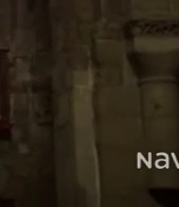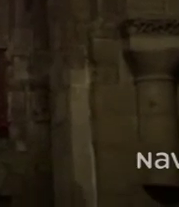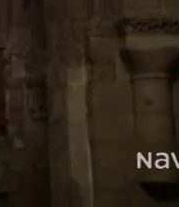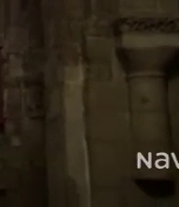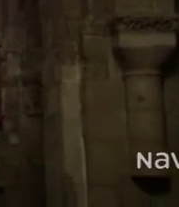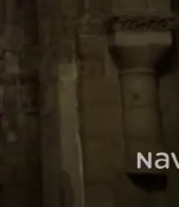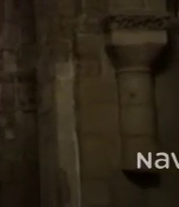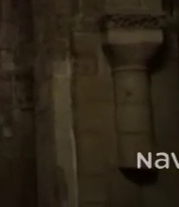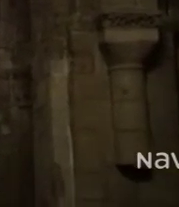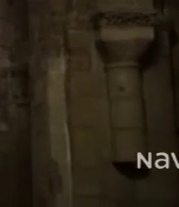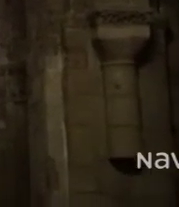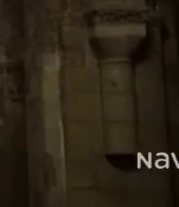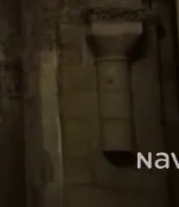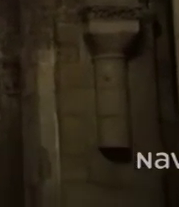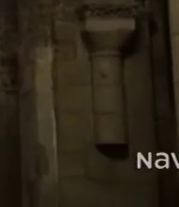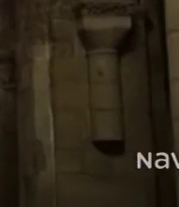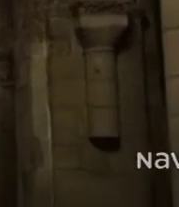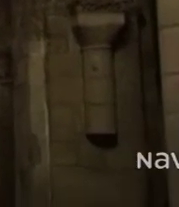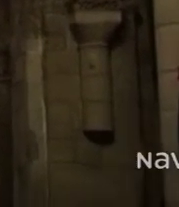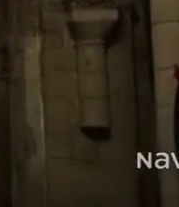agura manerea,